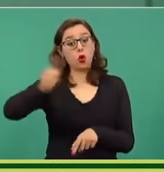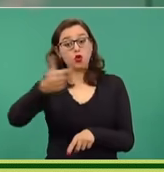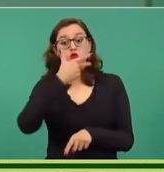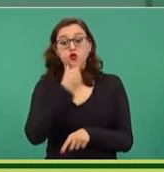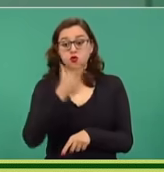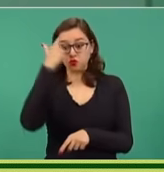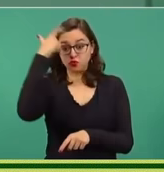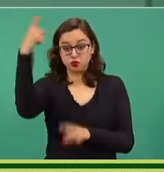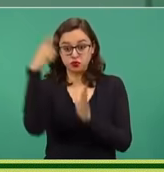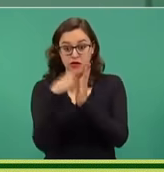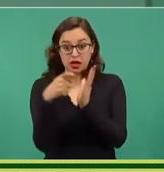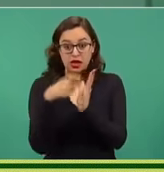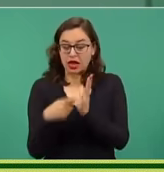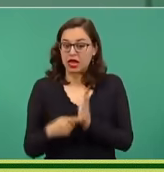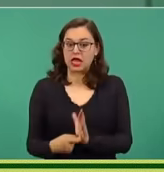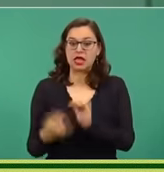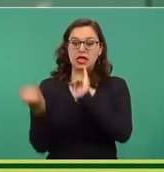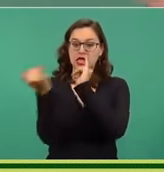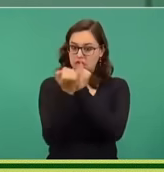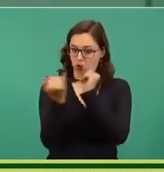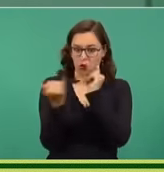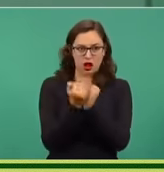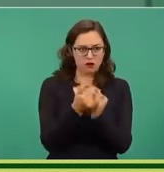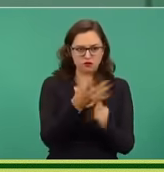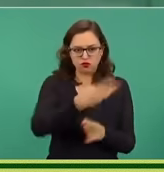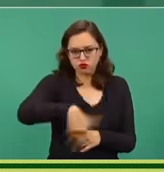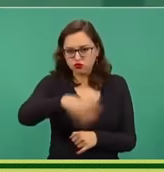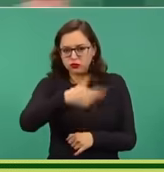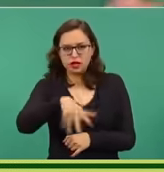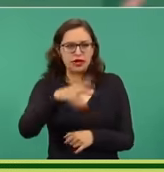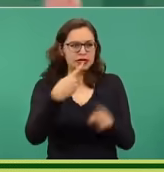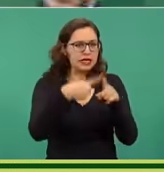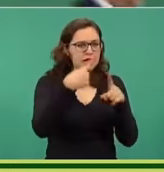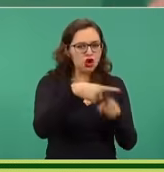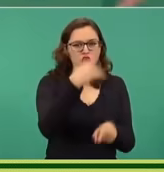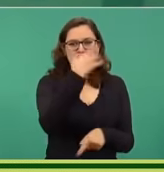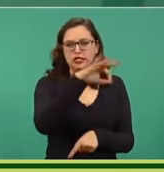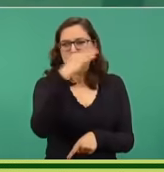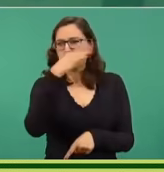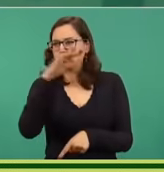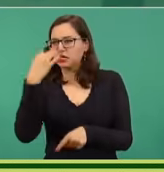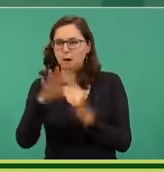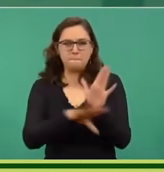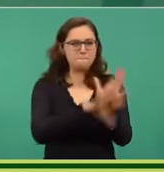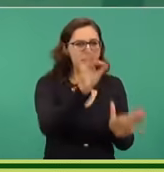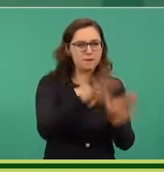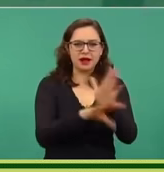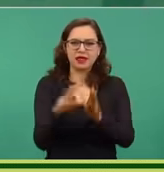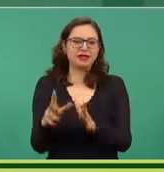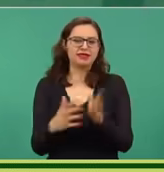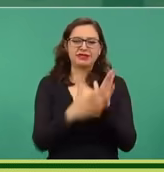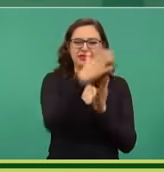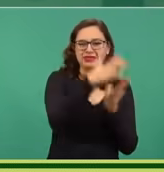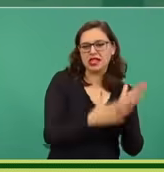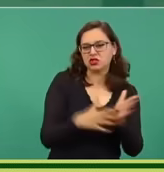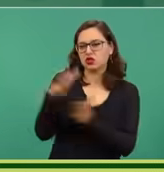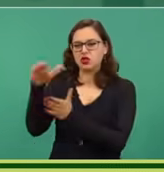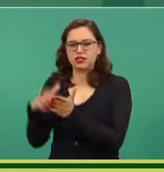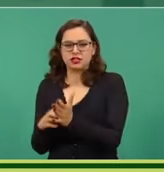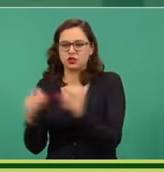hizo lo mismo y él no estaba enterado cuando escribió su texto